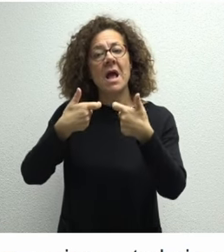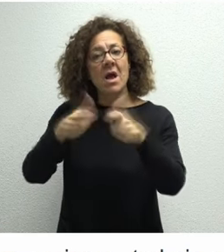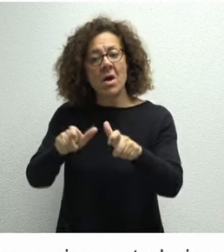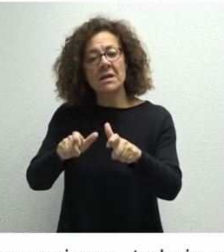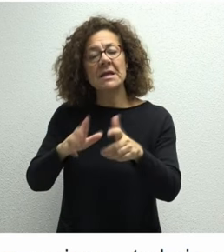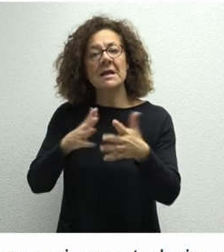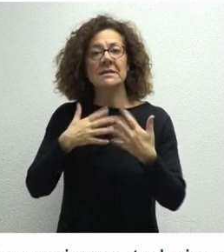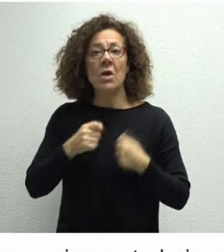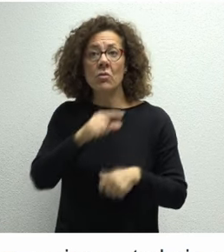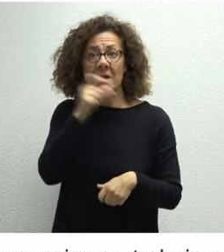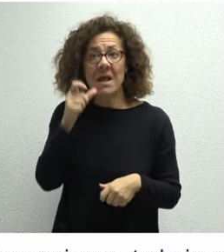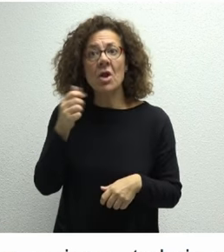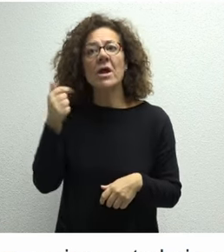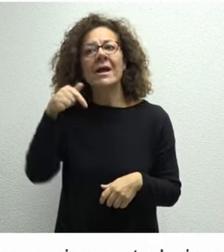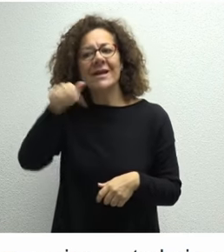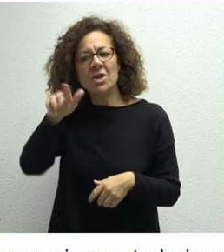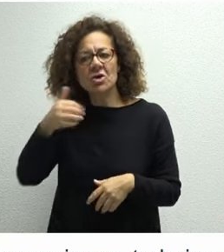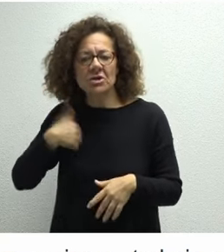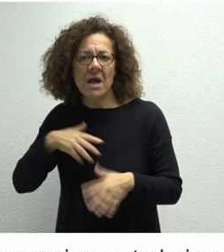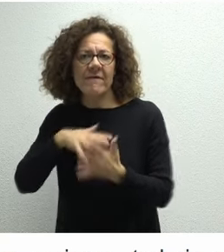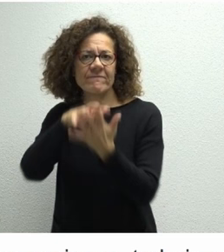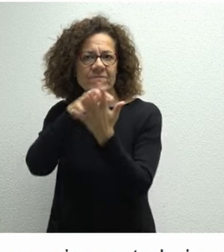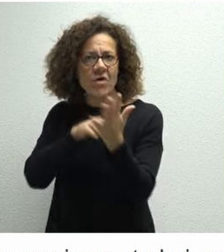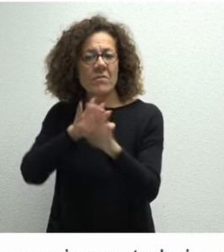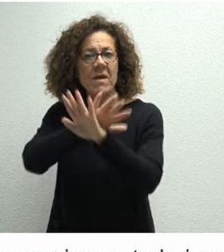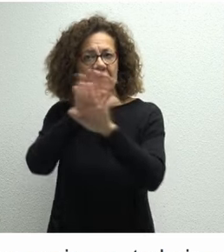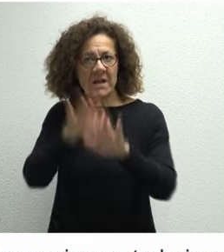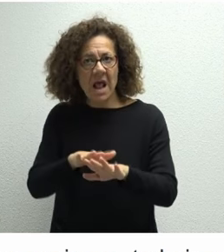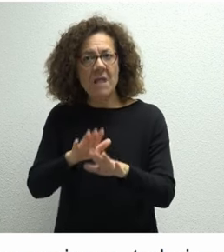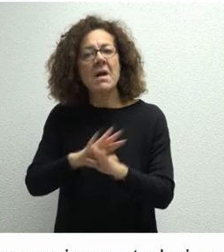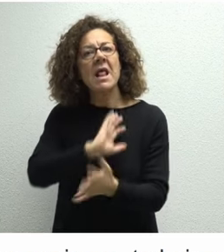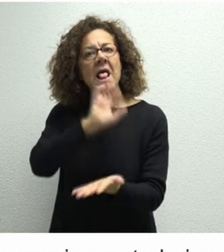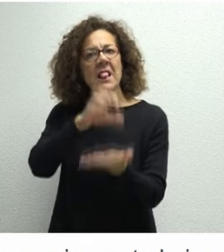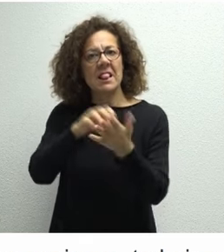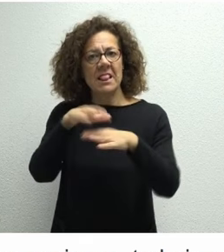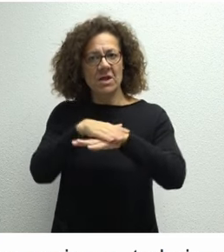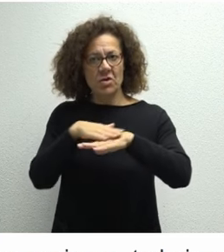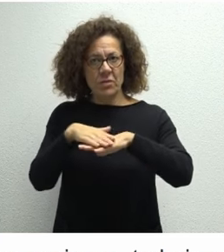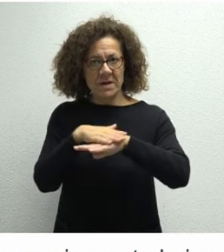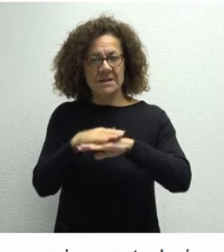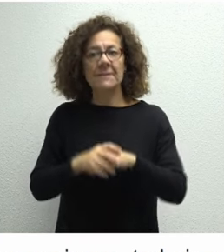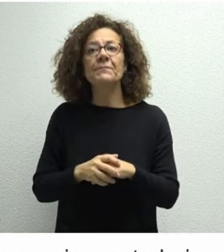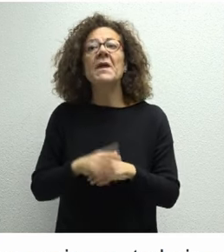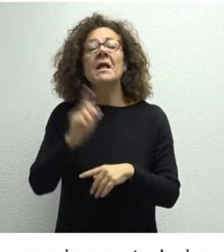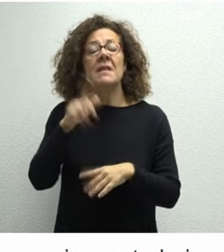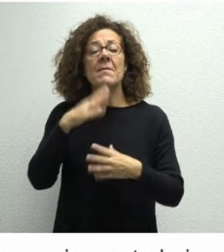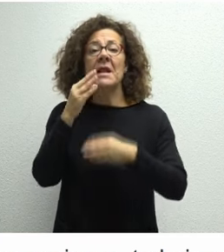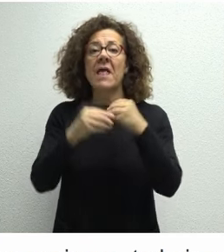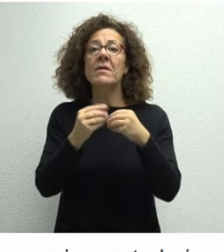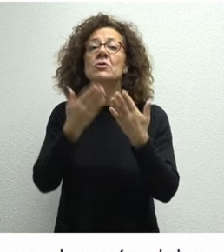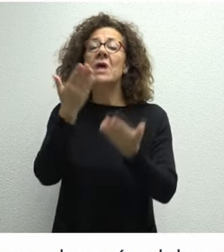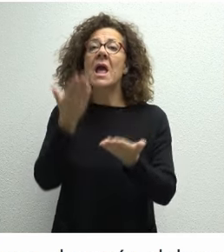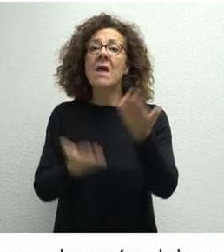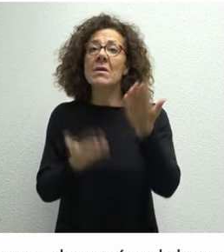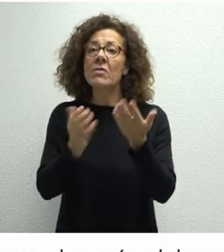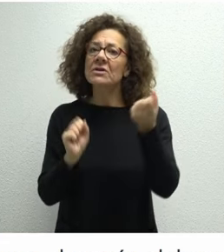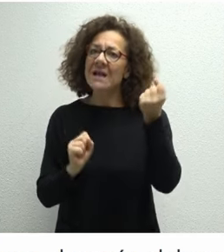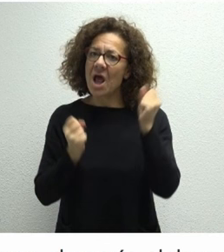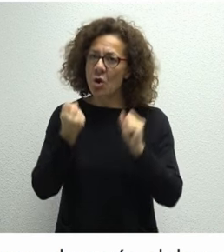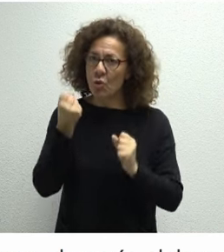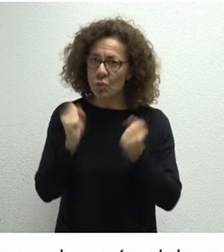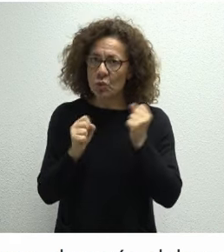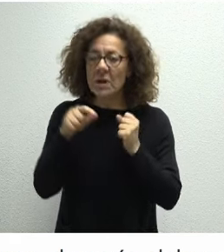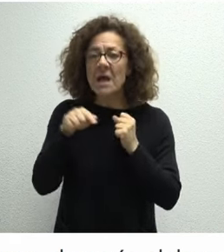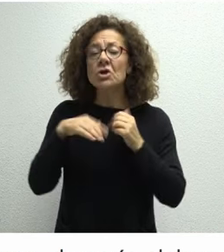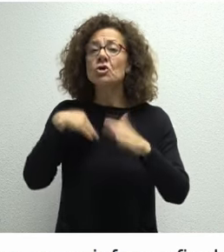Mental con lo que ya hacen su su informe final para el centro base eh realizamos También evaluaciones de la conducta